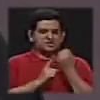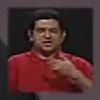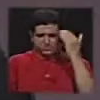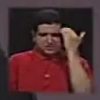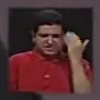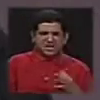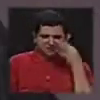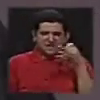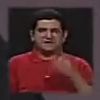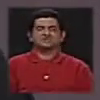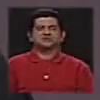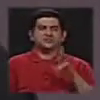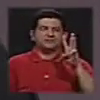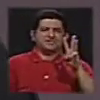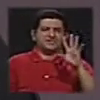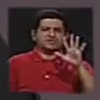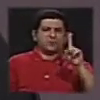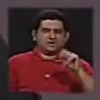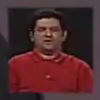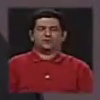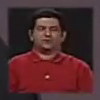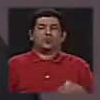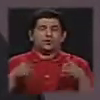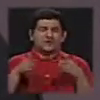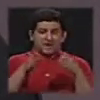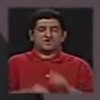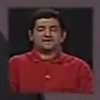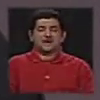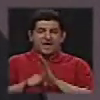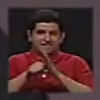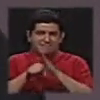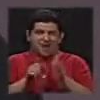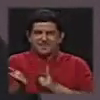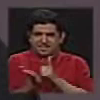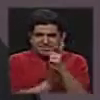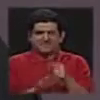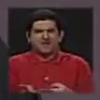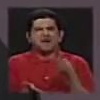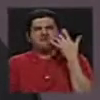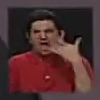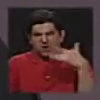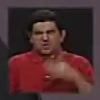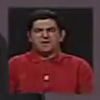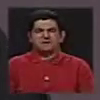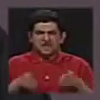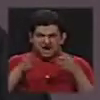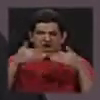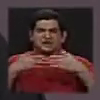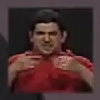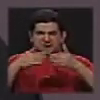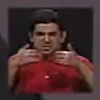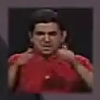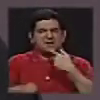predecible. Entonces son 651. La carretera Cañas-Liberia da un cálculo similar al que da la carretera panameña